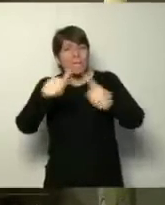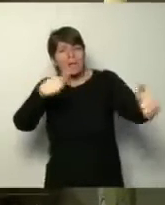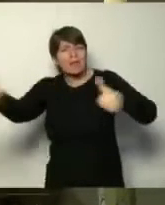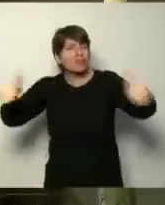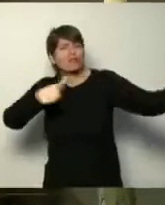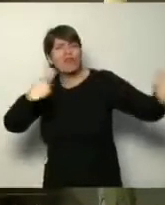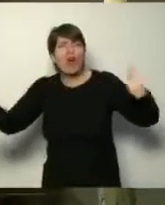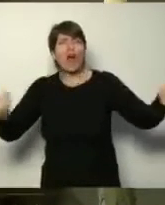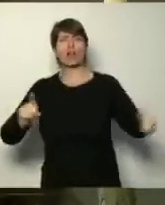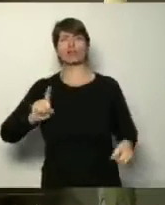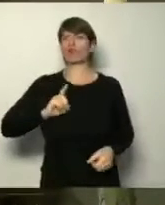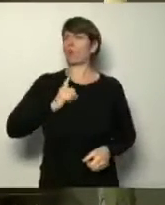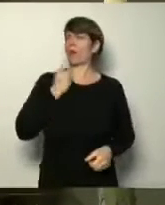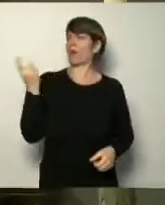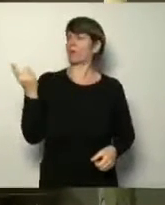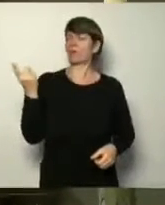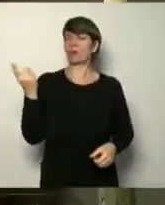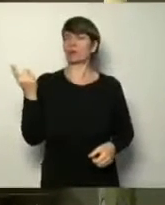dispersó a los